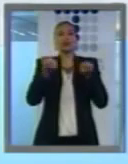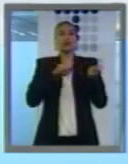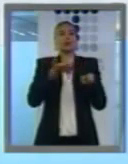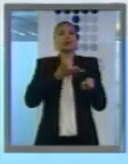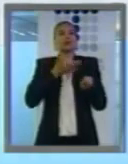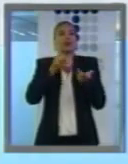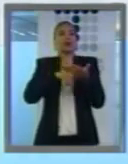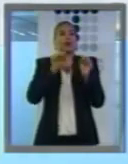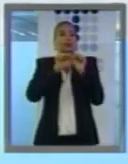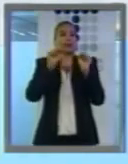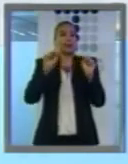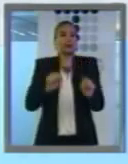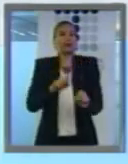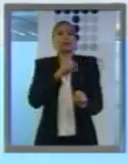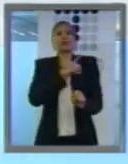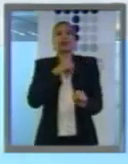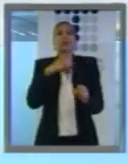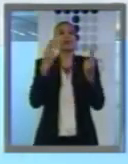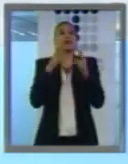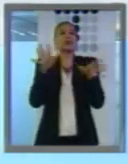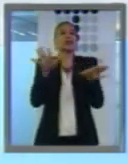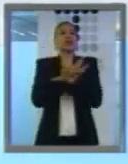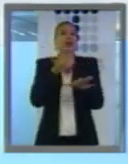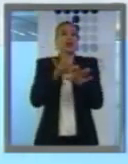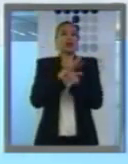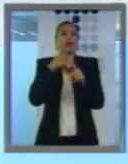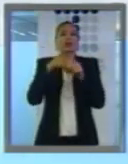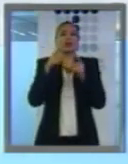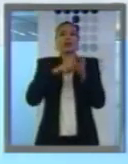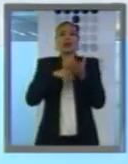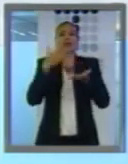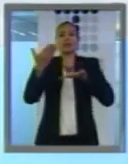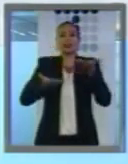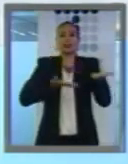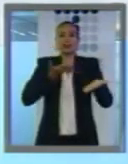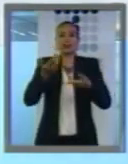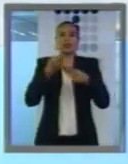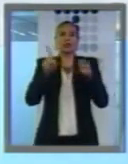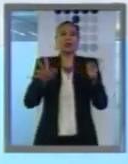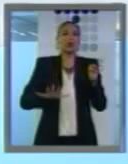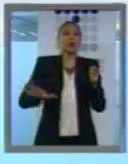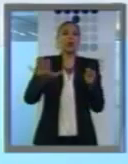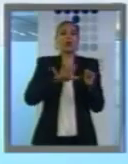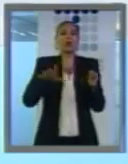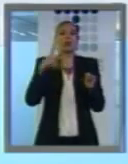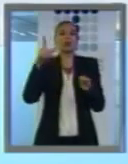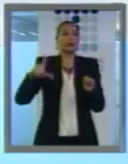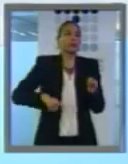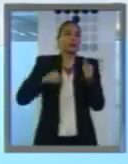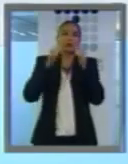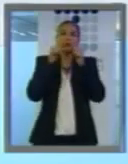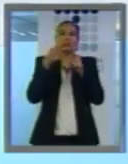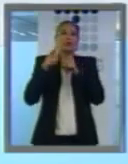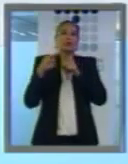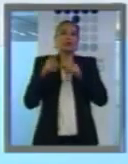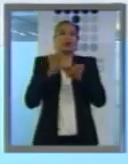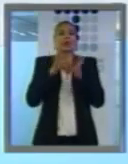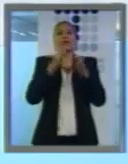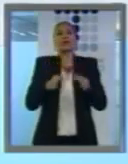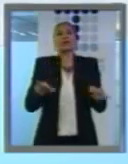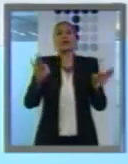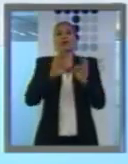arrojarán este sistema, se requiere de un cambio de percepción en el servicio público a través de un marco importante